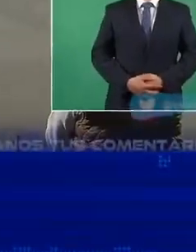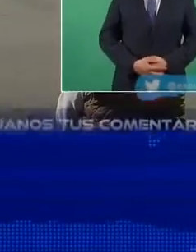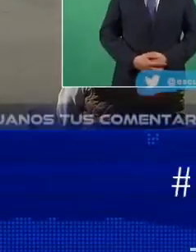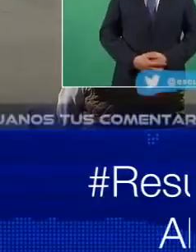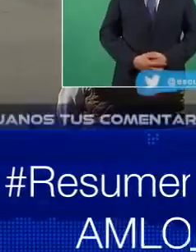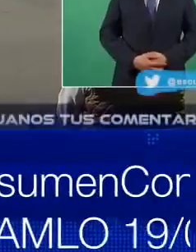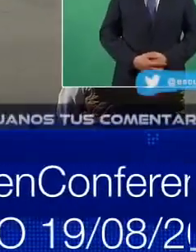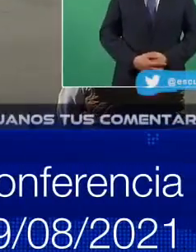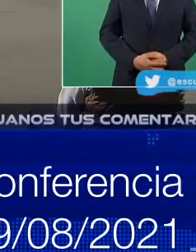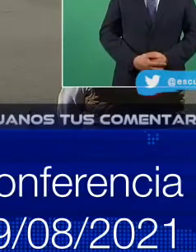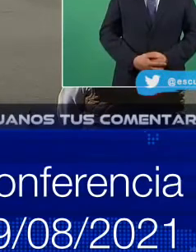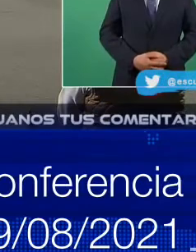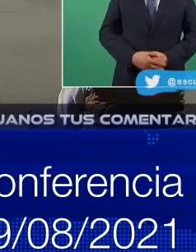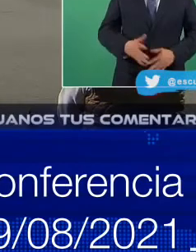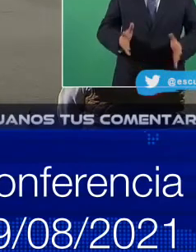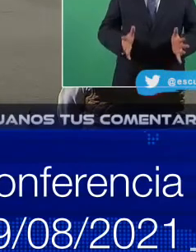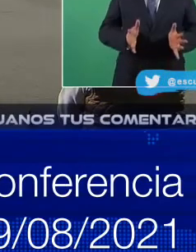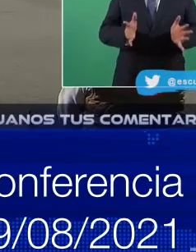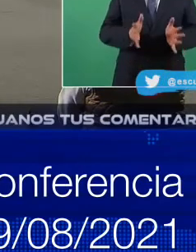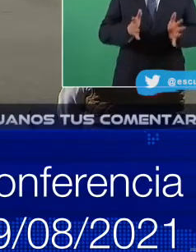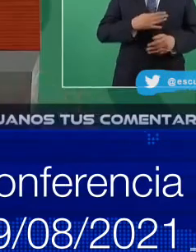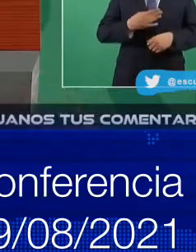Al mal tiempo, buena cara.